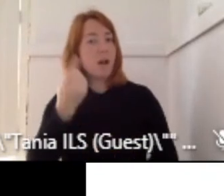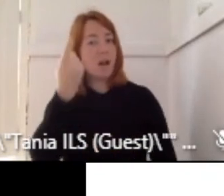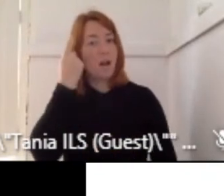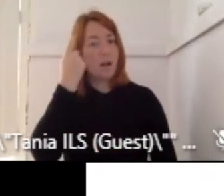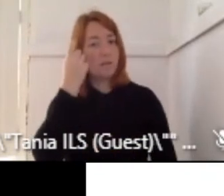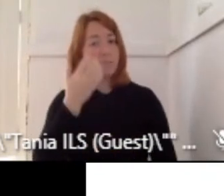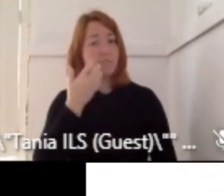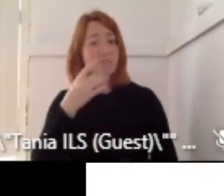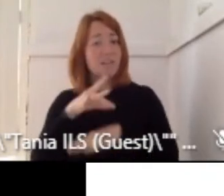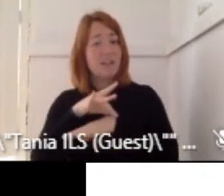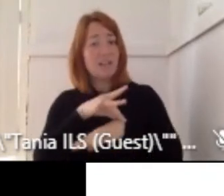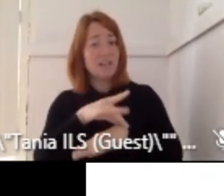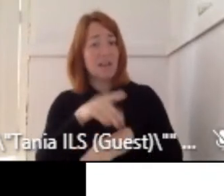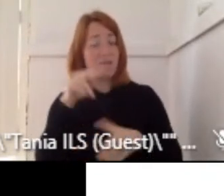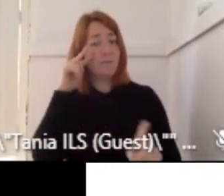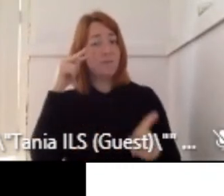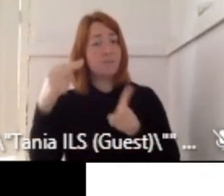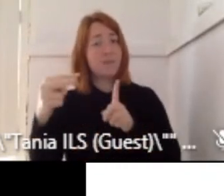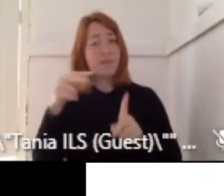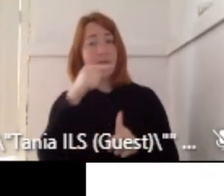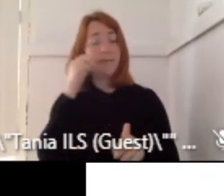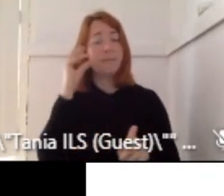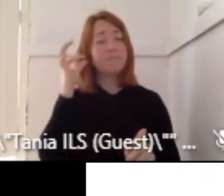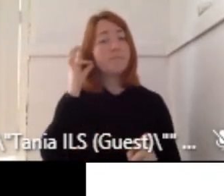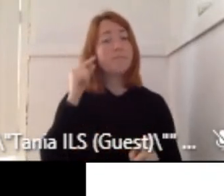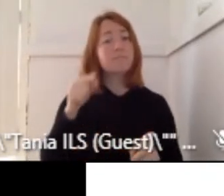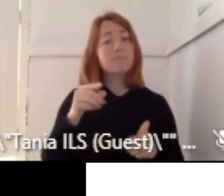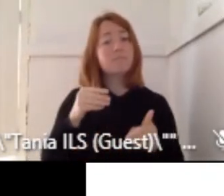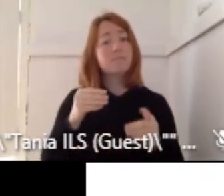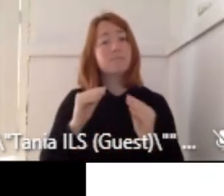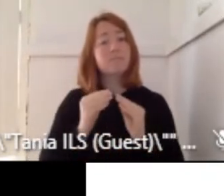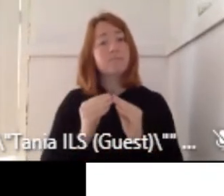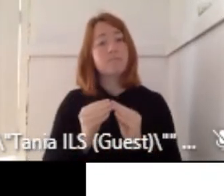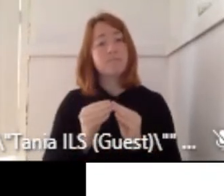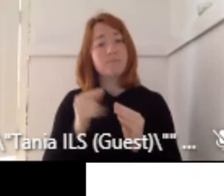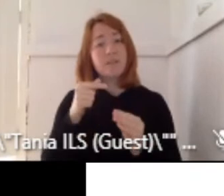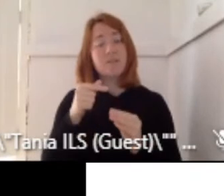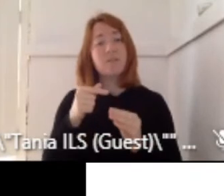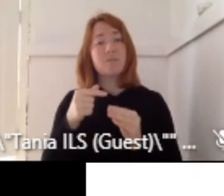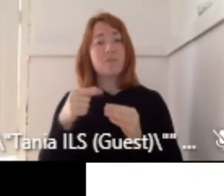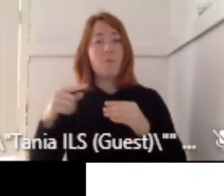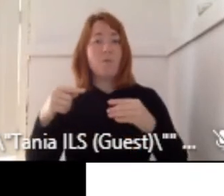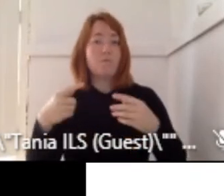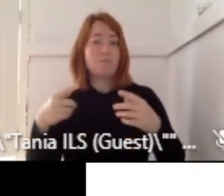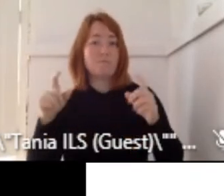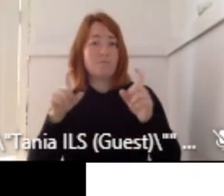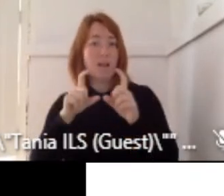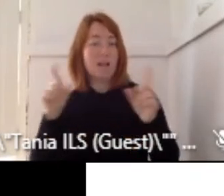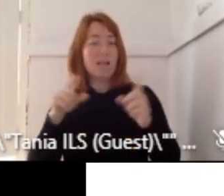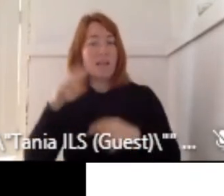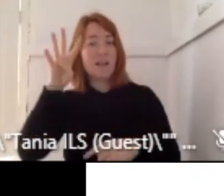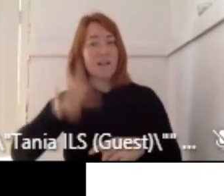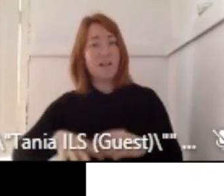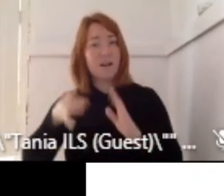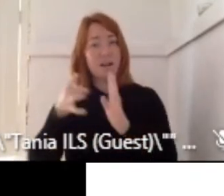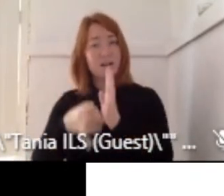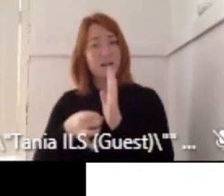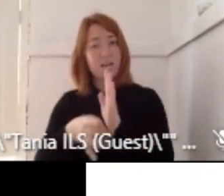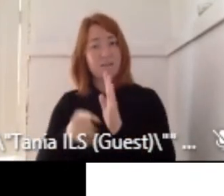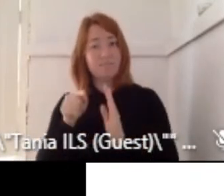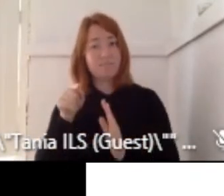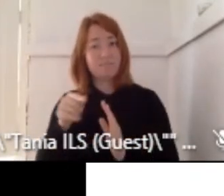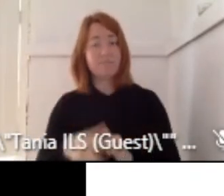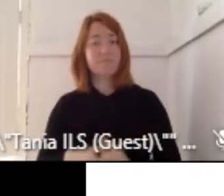en la docencia universitaria, elaborada por la Agencia Catalana de Calidad. Y para ello lo que debemos